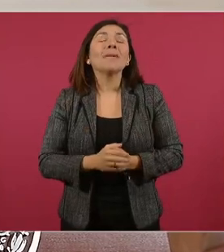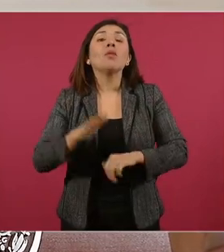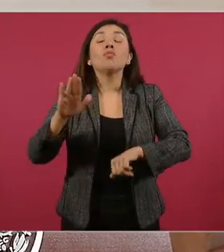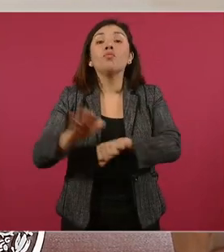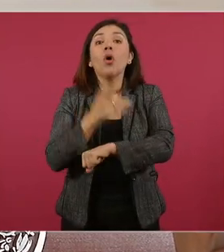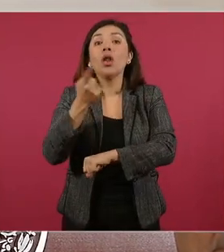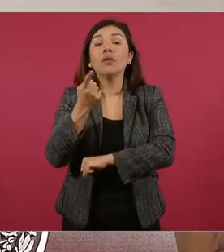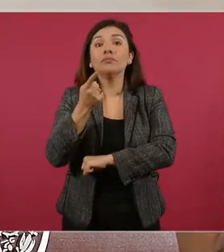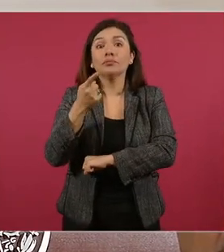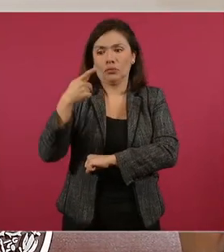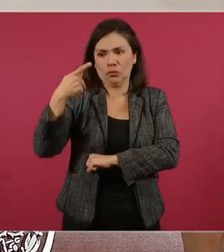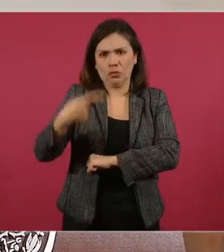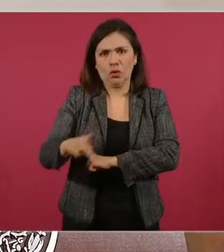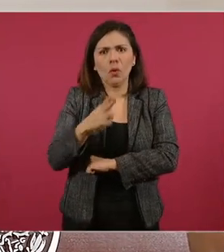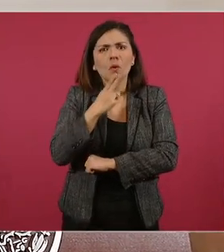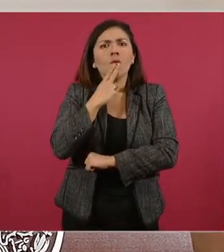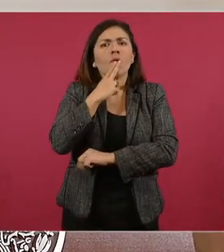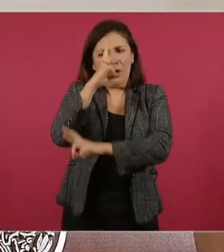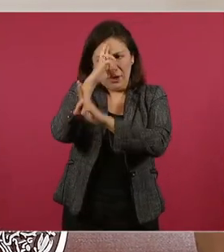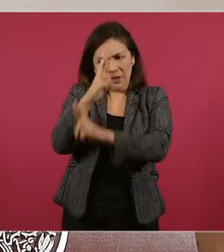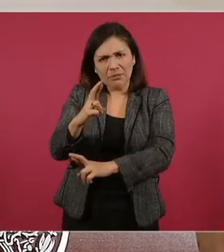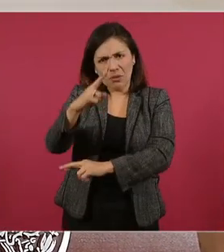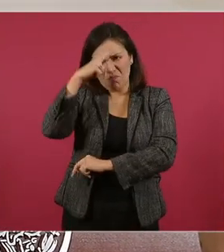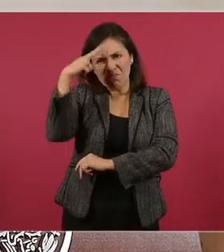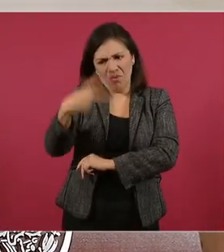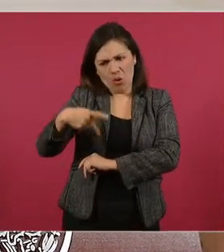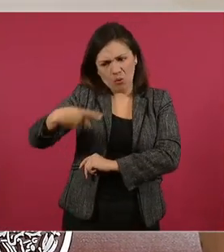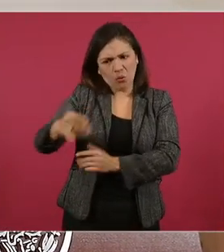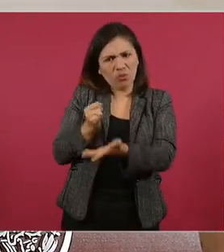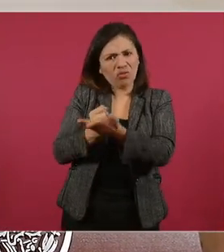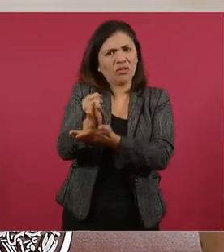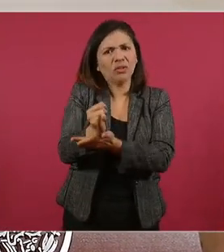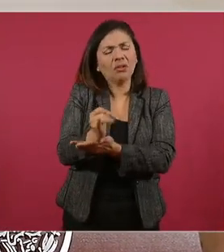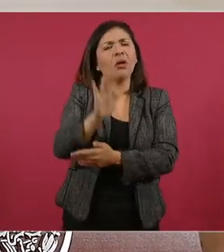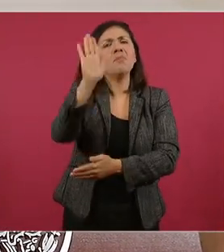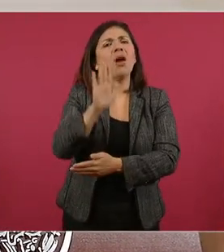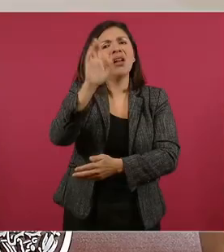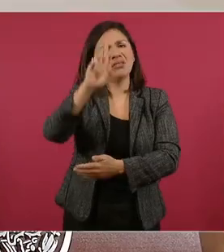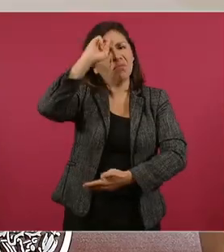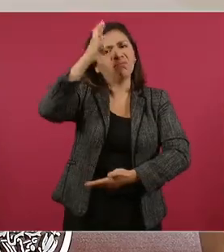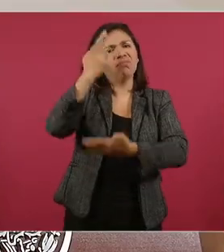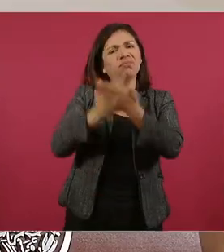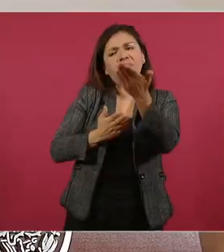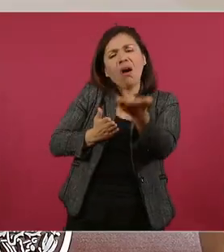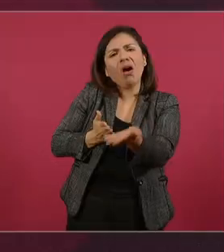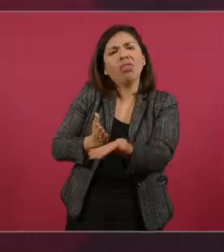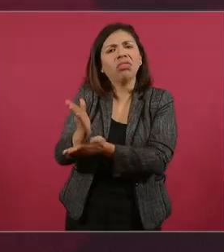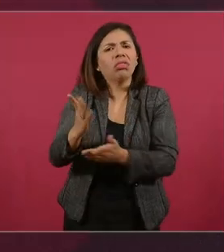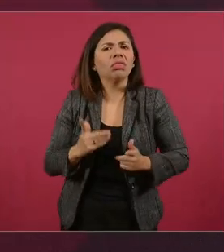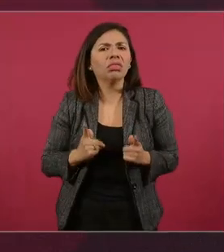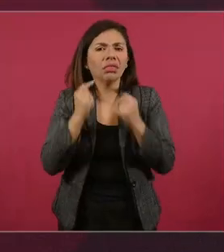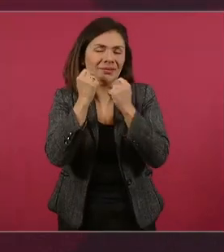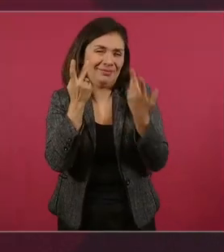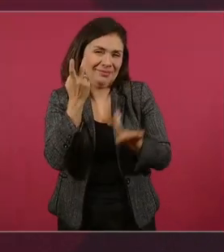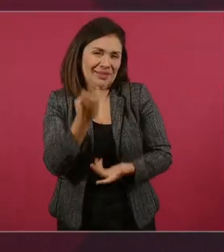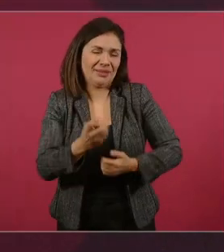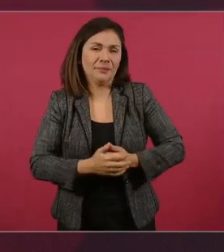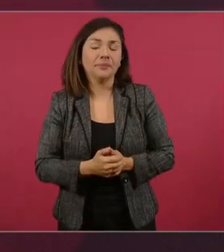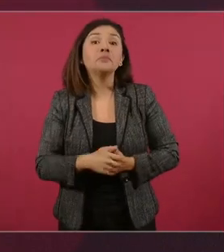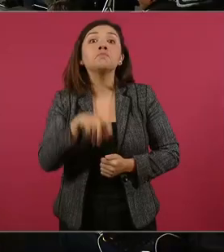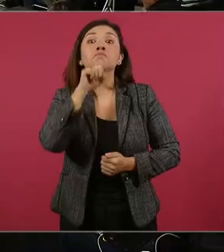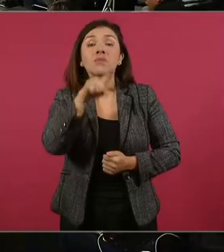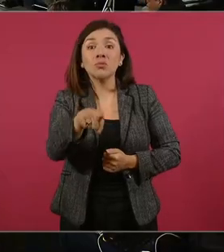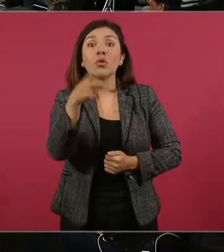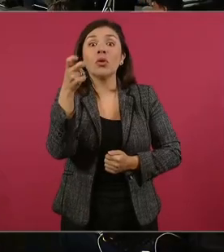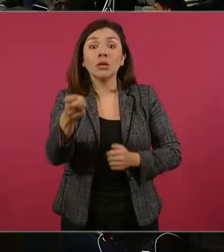vulneraba la soberanía del país, se violaba nuestra soberanía. ¿Y participaban en este tipo